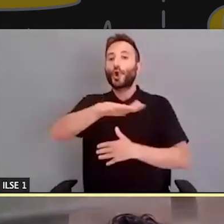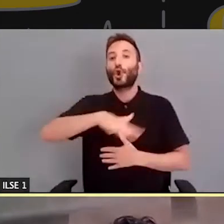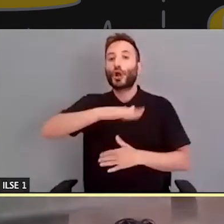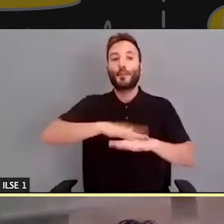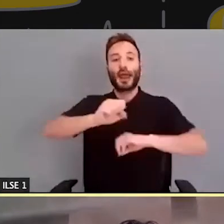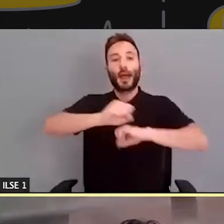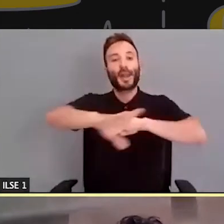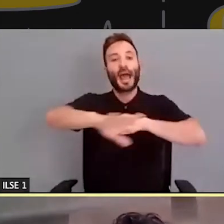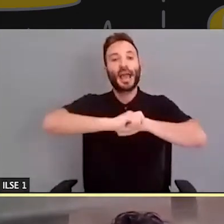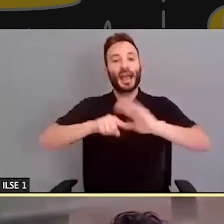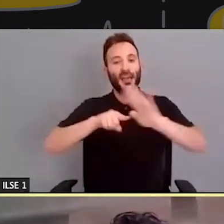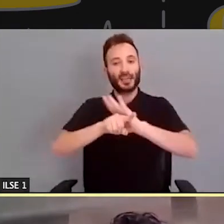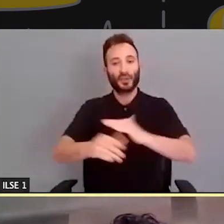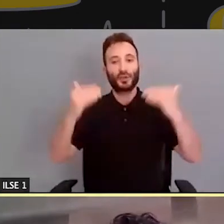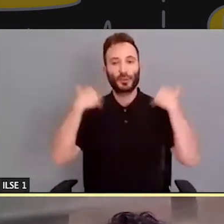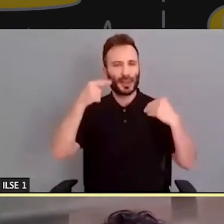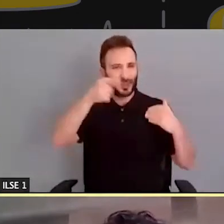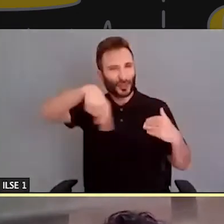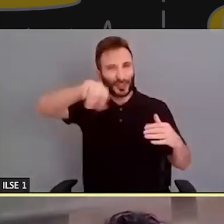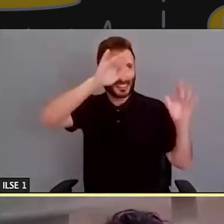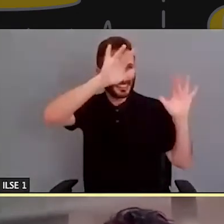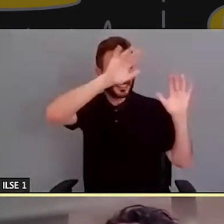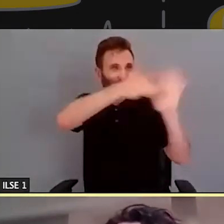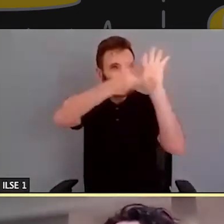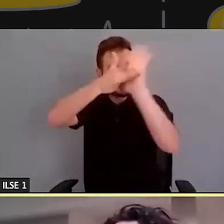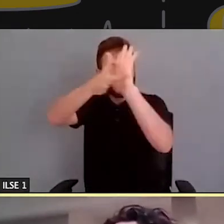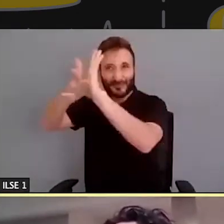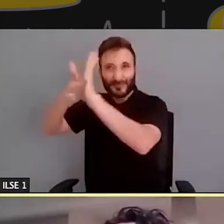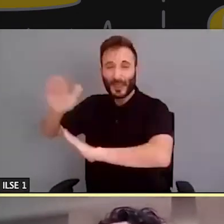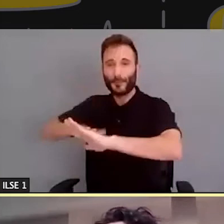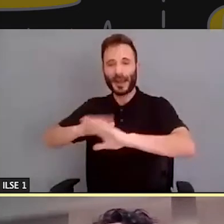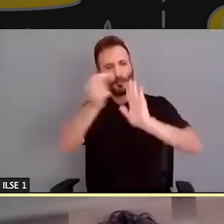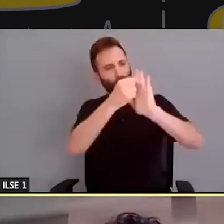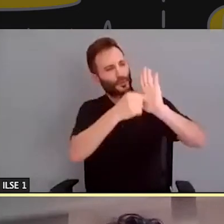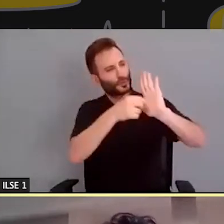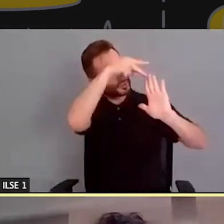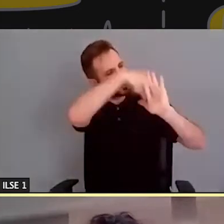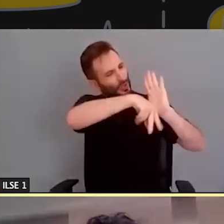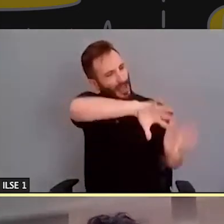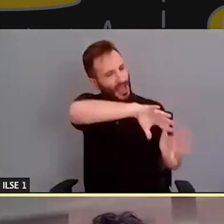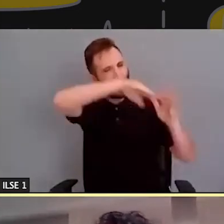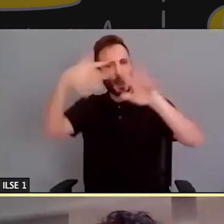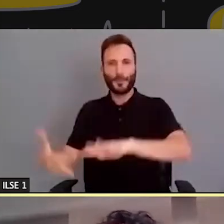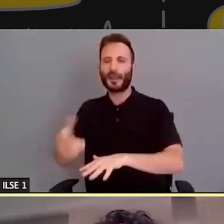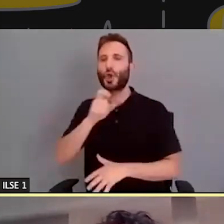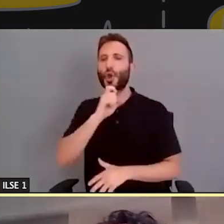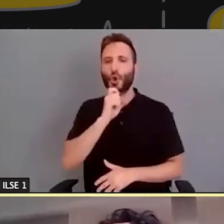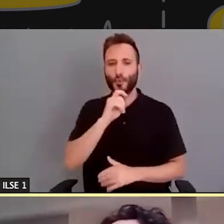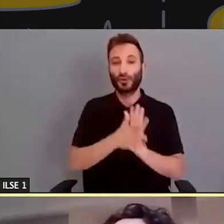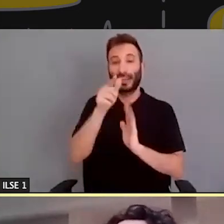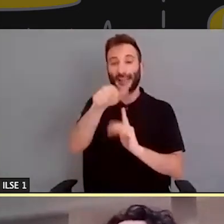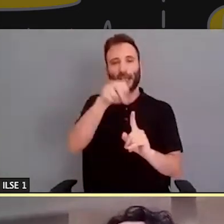entender, más allá de requisitos genéricos, de qué manera pueden ponerlos en práctica, ¿no? Entonces, pues combina un poco ese doble enfoque,